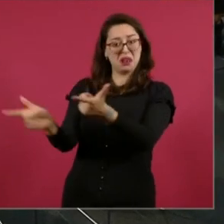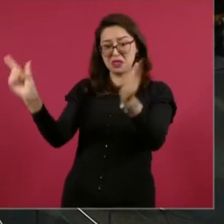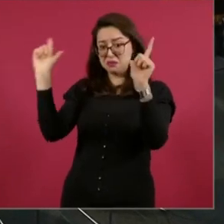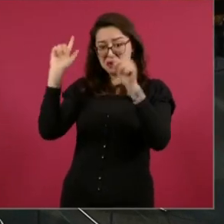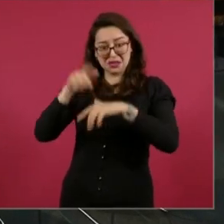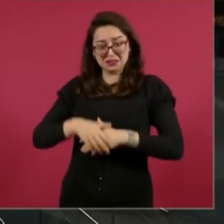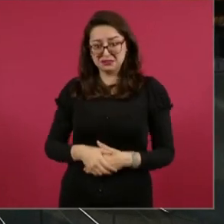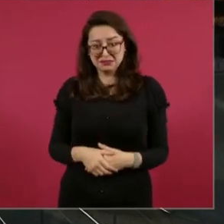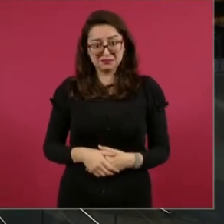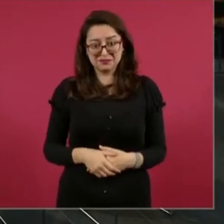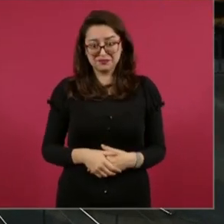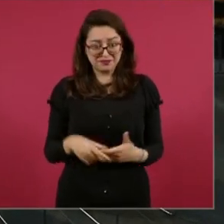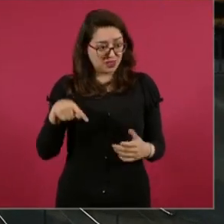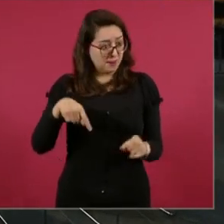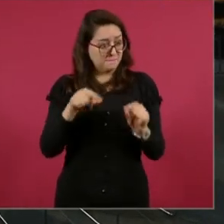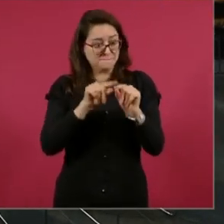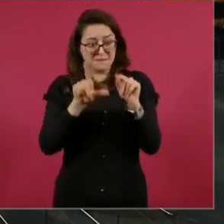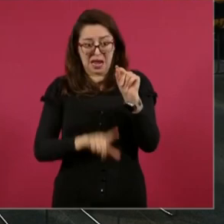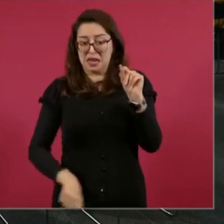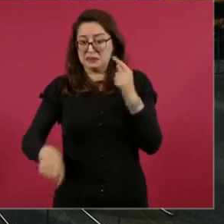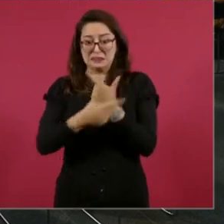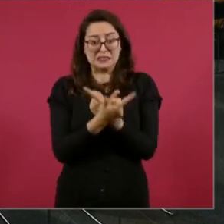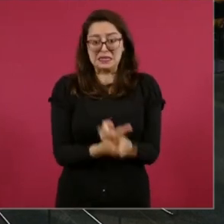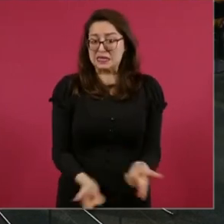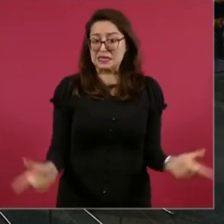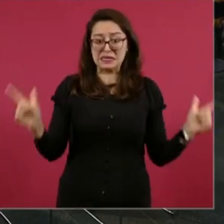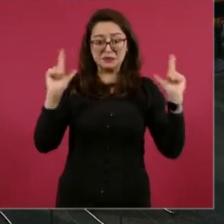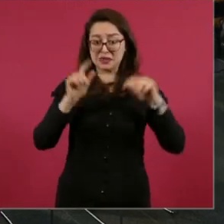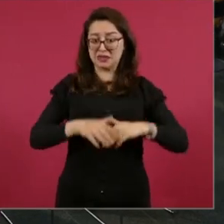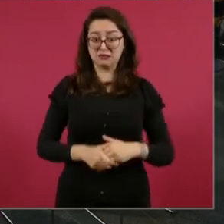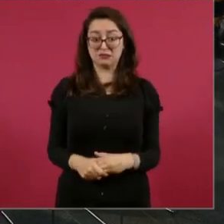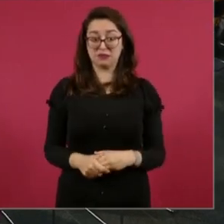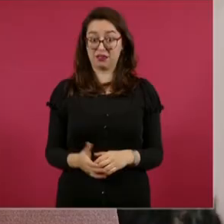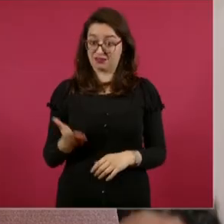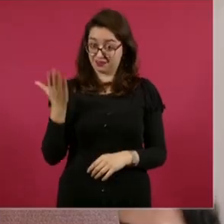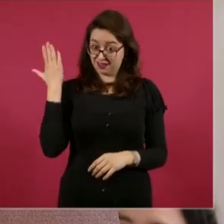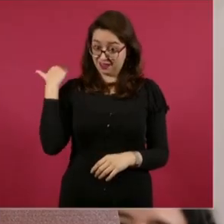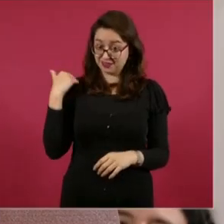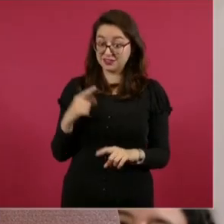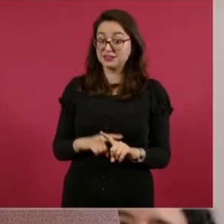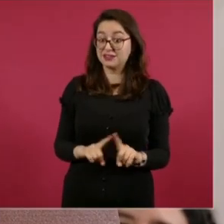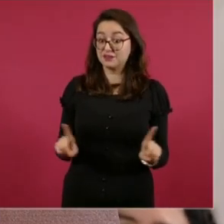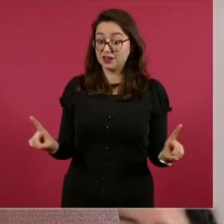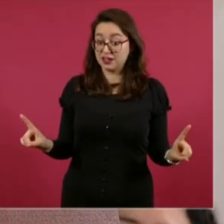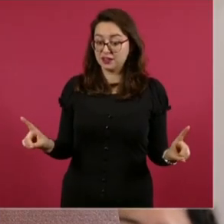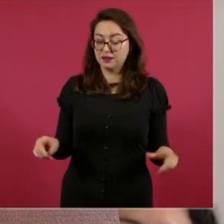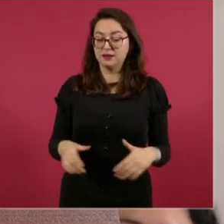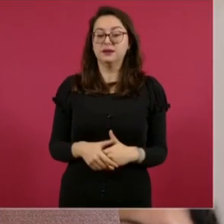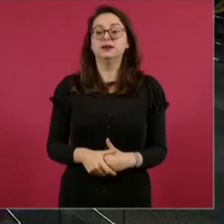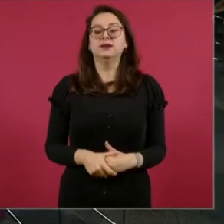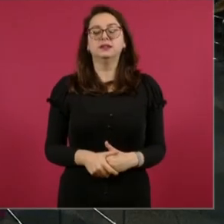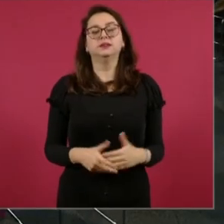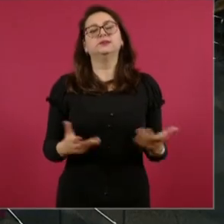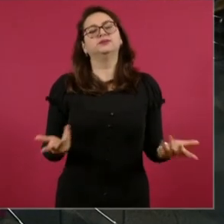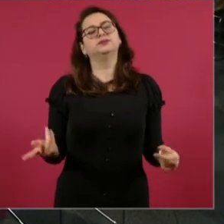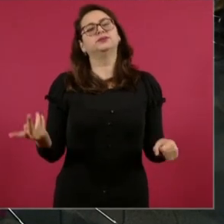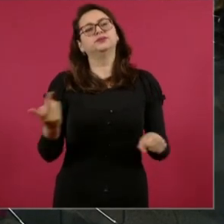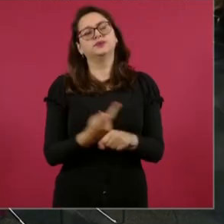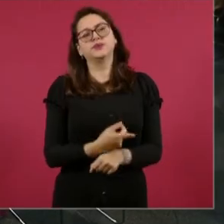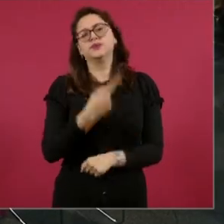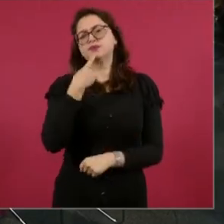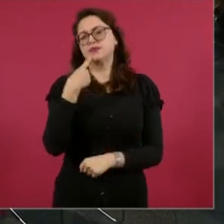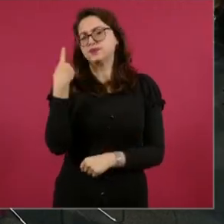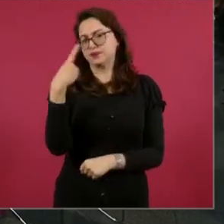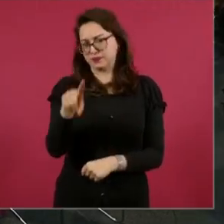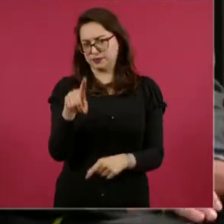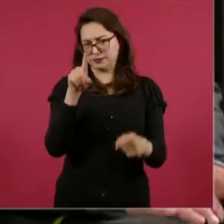Libres, libres. Vivimos en un país muy libre, como nunca. Y sobre todo la denuncia es en dos vertientes. Uno, que usted